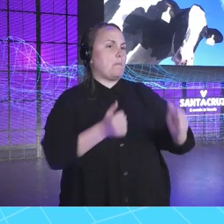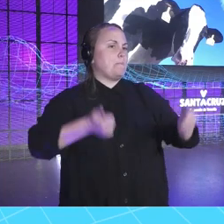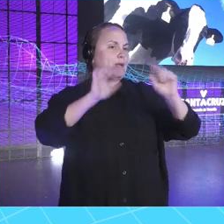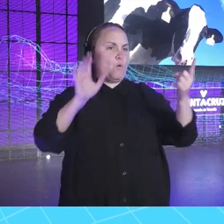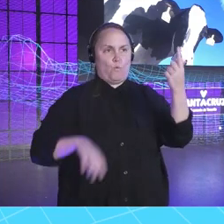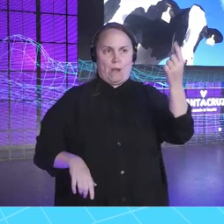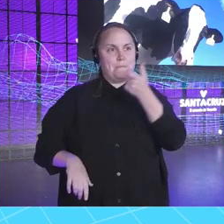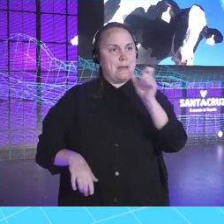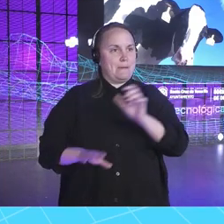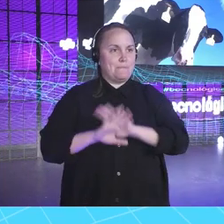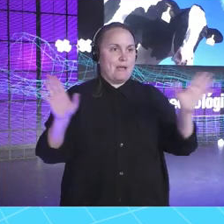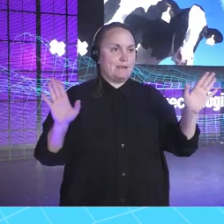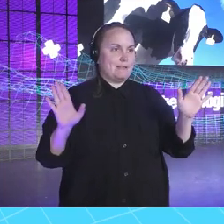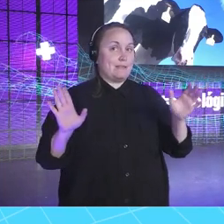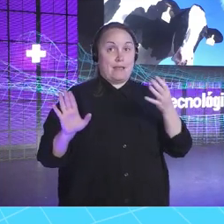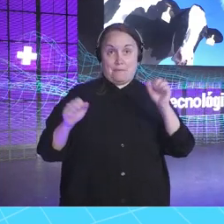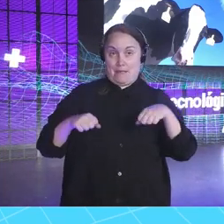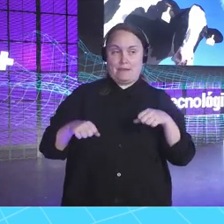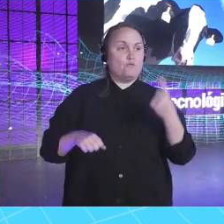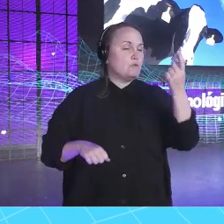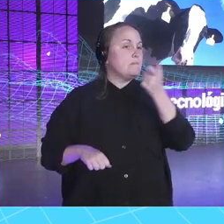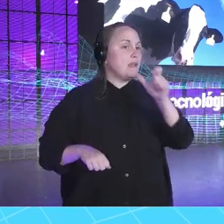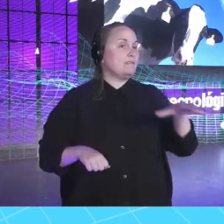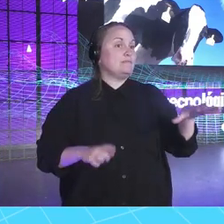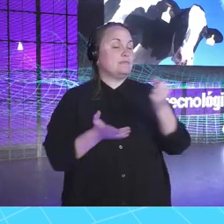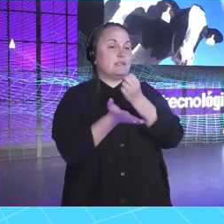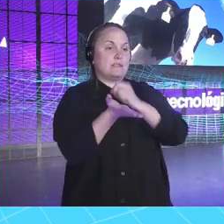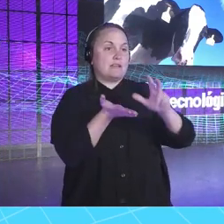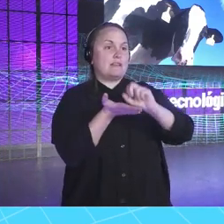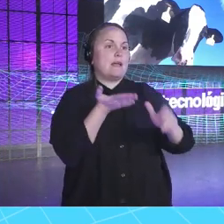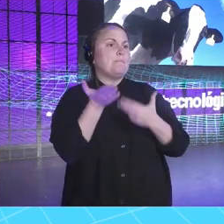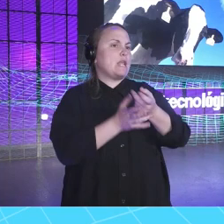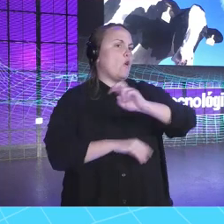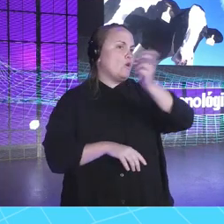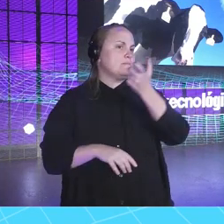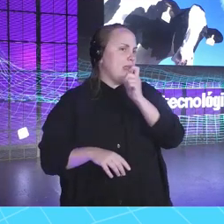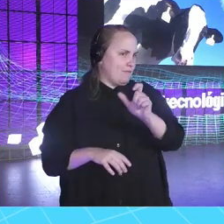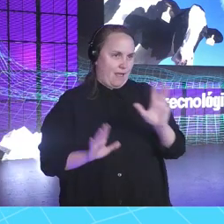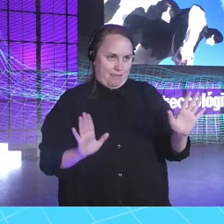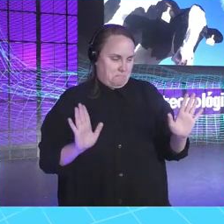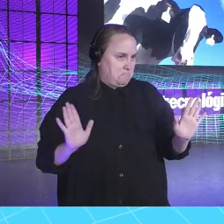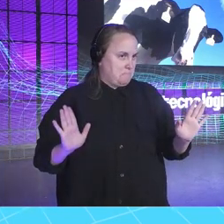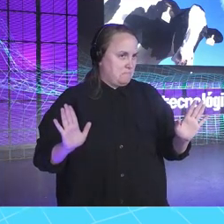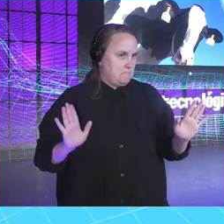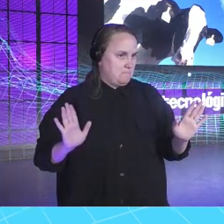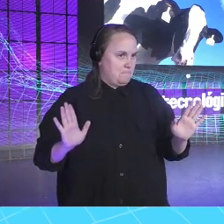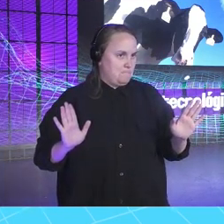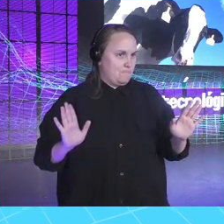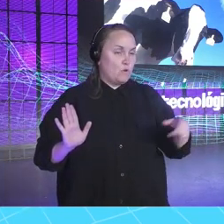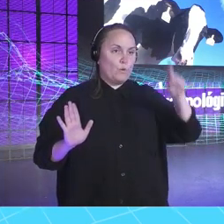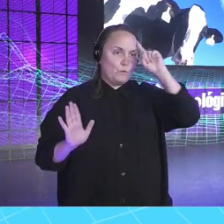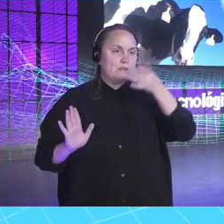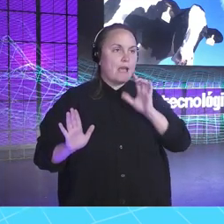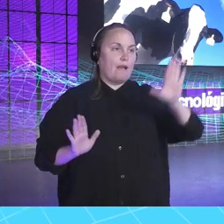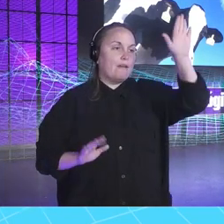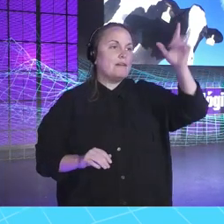está era tenía que decir una palabra o sea ya ya senderismo me quedo pero el problema es que ahora prefiero otra pero será otra palabra o sea de verdad No no sé quién la